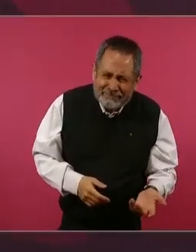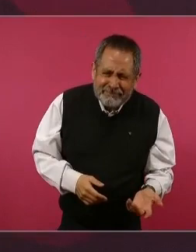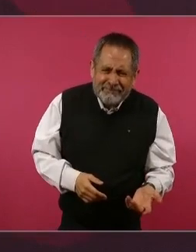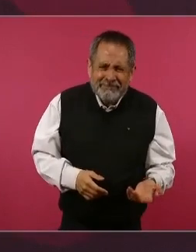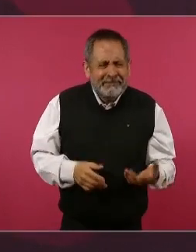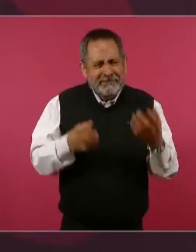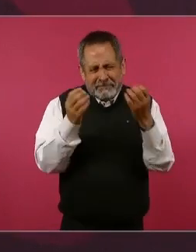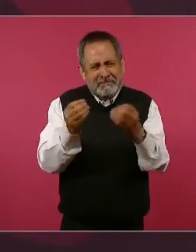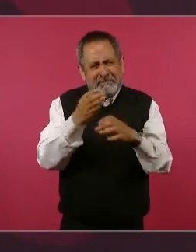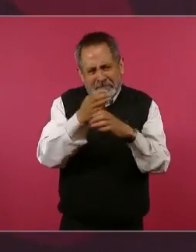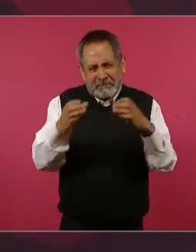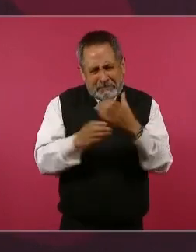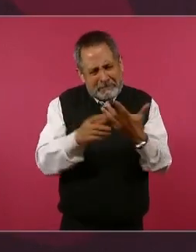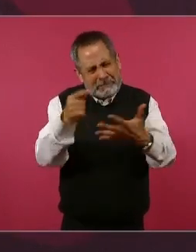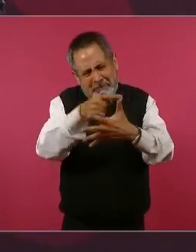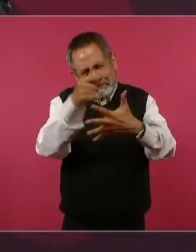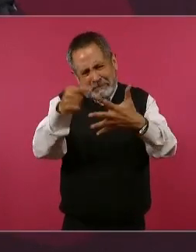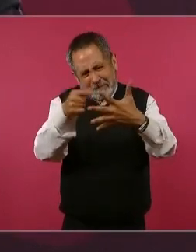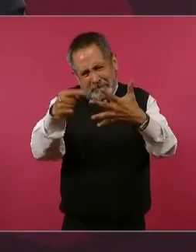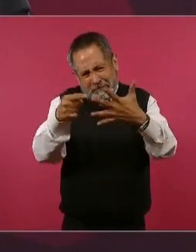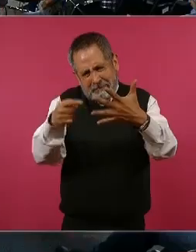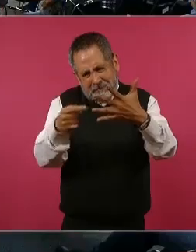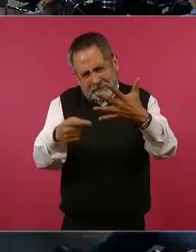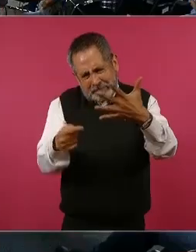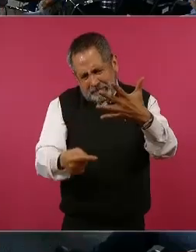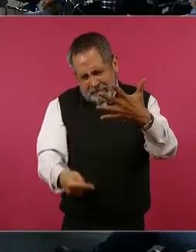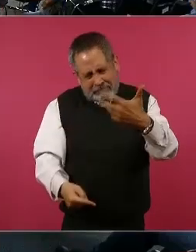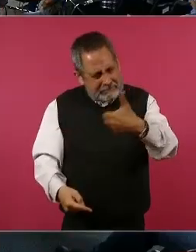O sea, hay muchas cosas